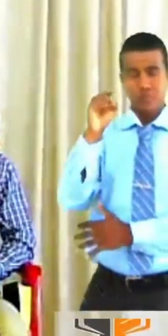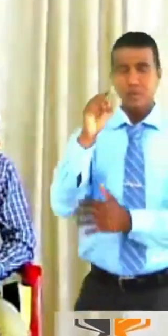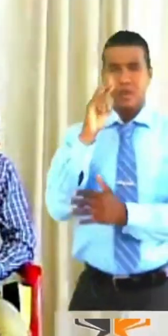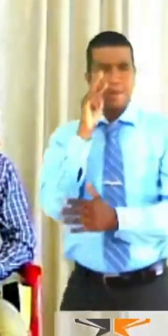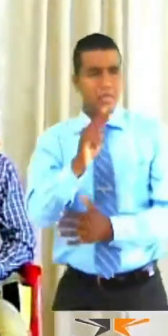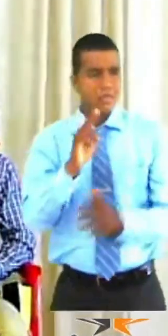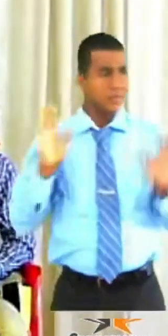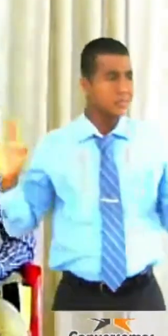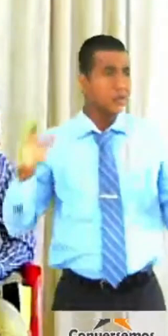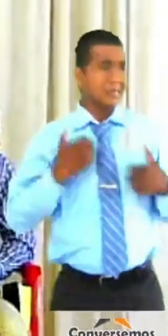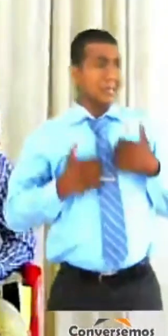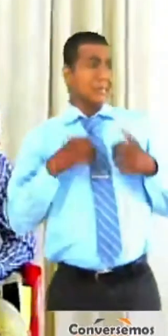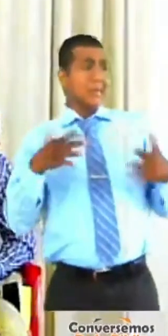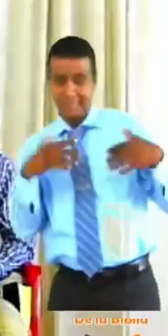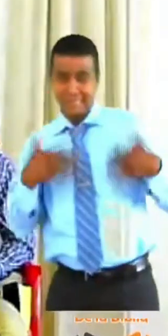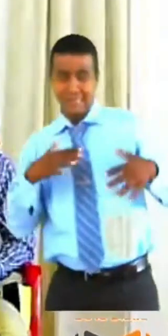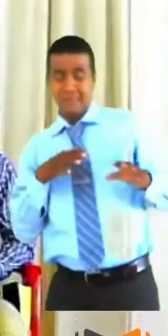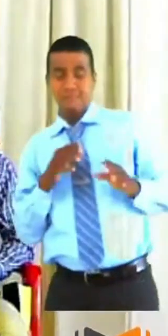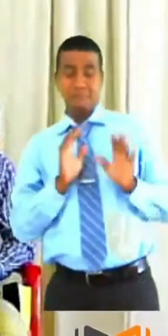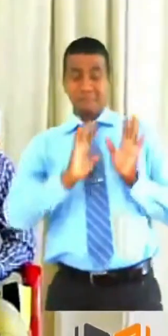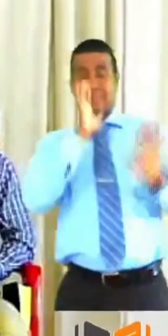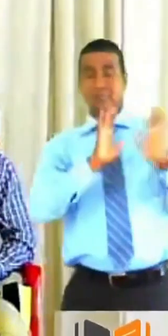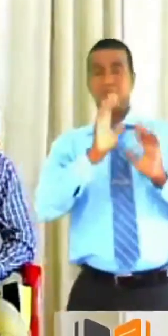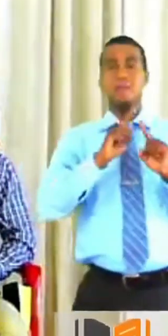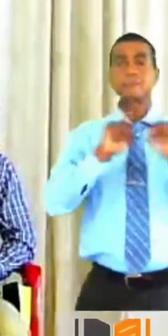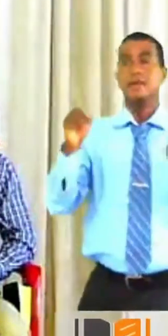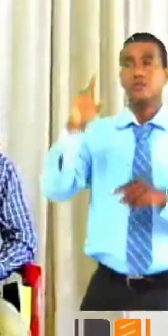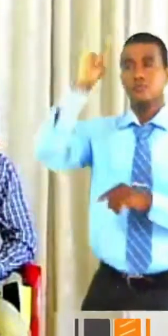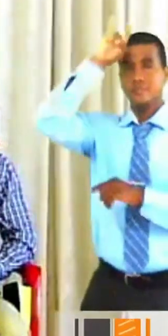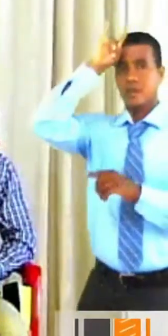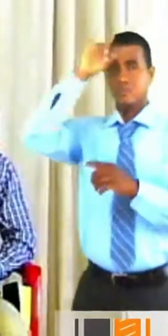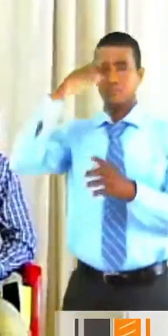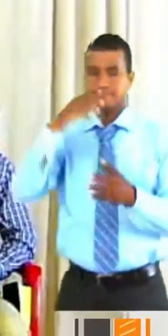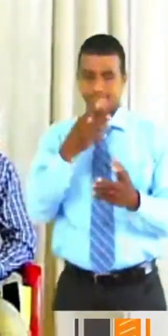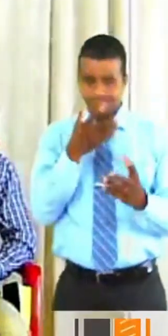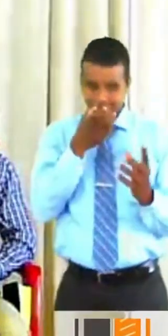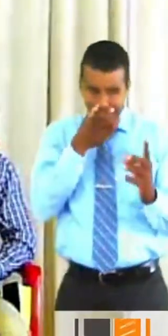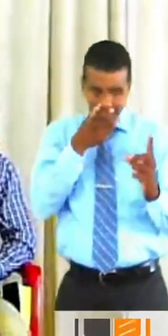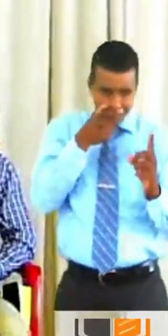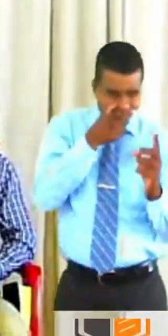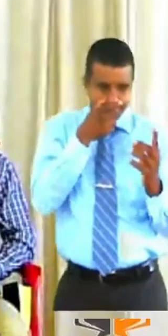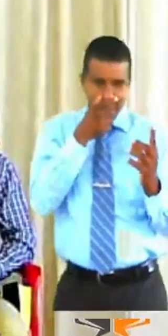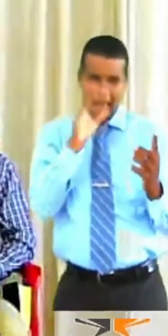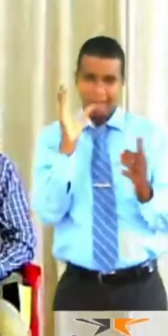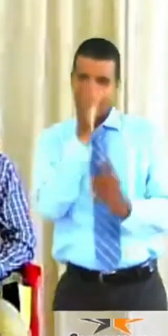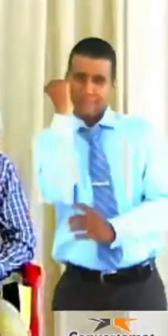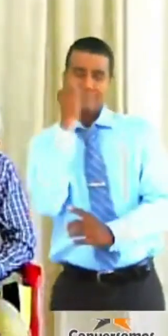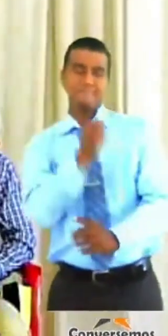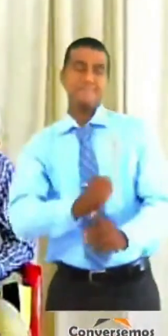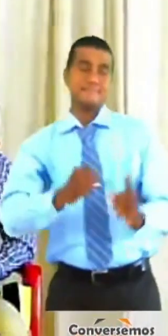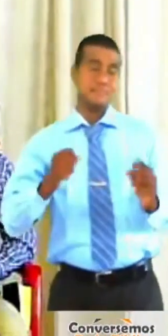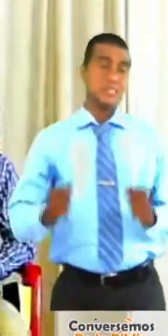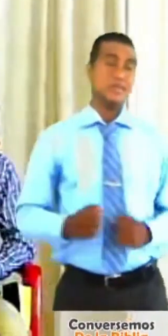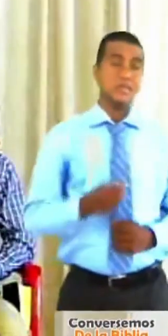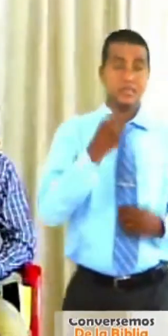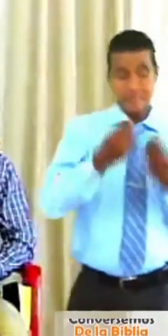fueran mil, no se les metían. Ahí viene Sansón. Pero el enemigo le trabajó y le trabajó y le encontró el punto débil. Y dice que cuando